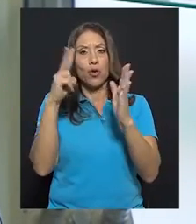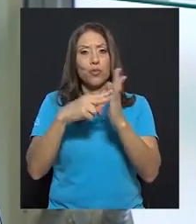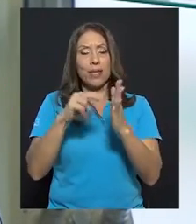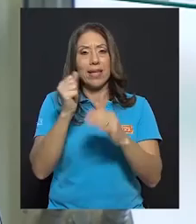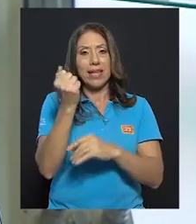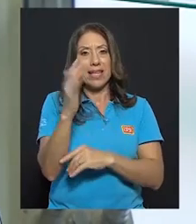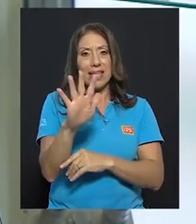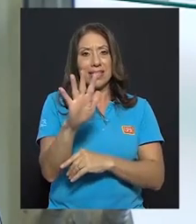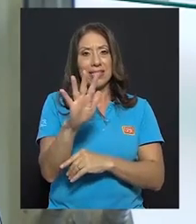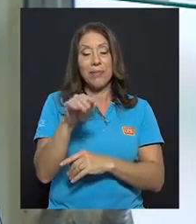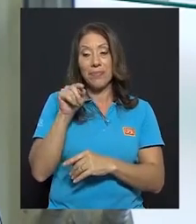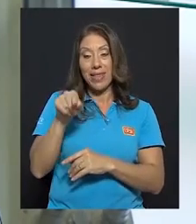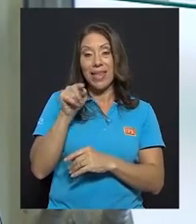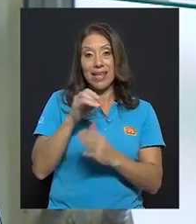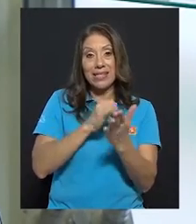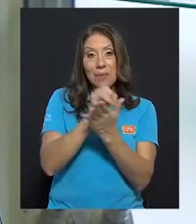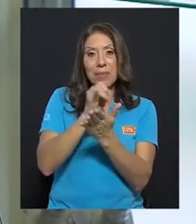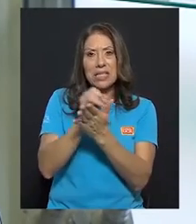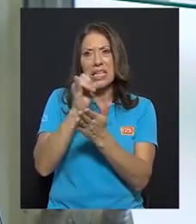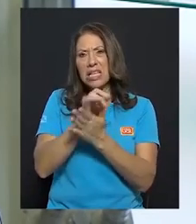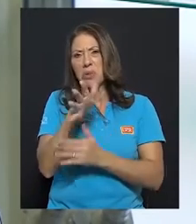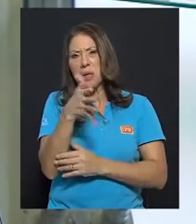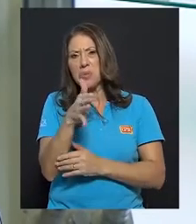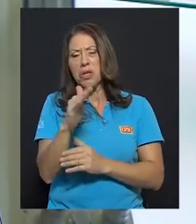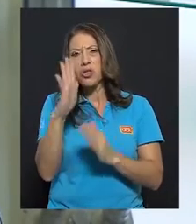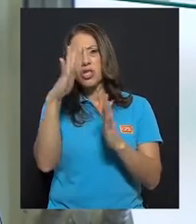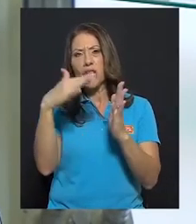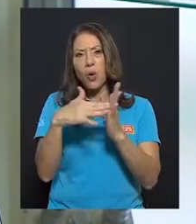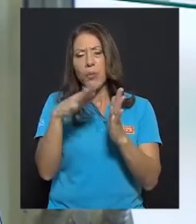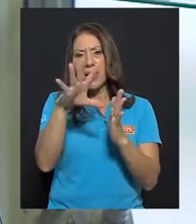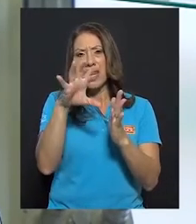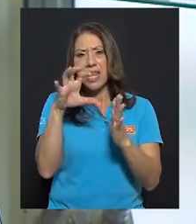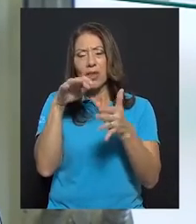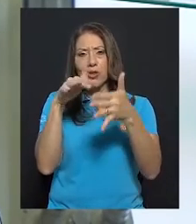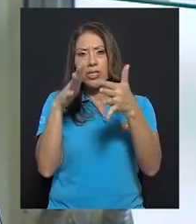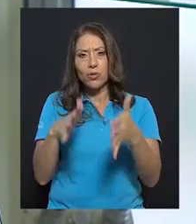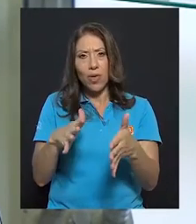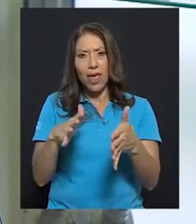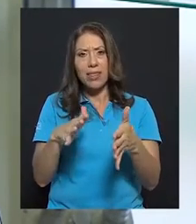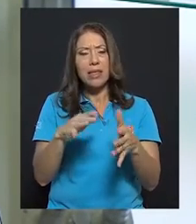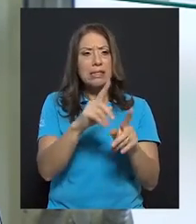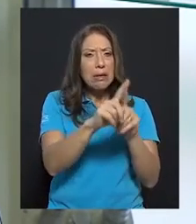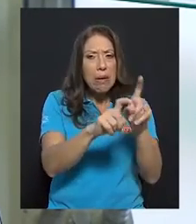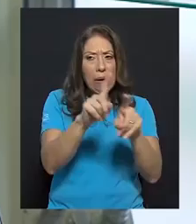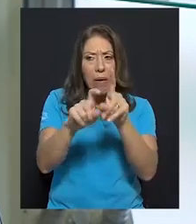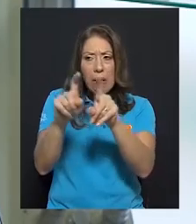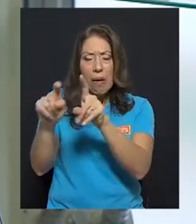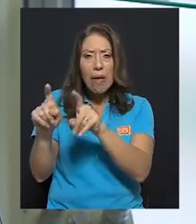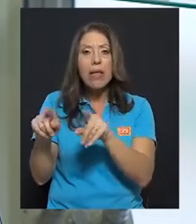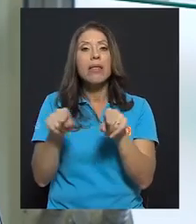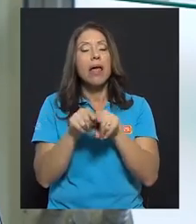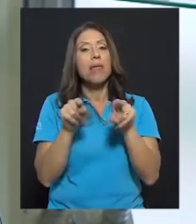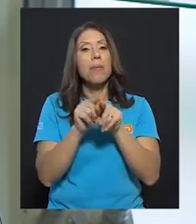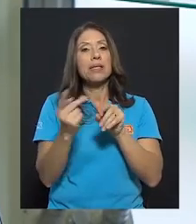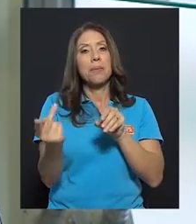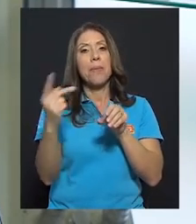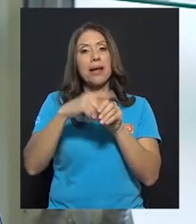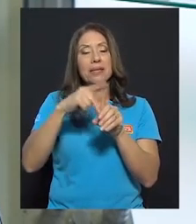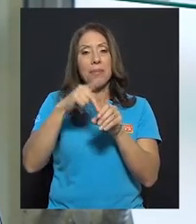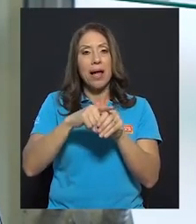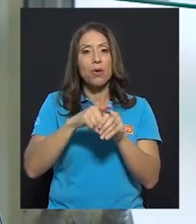una investigación que incorporó la opinión de cerca de 5.500 estudiantes. Participaron